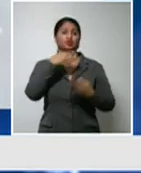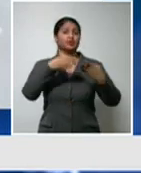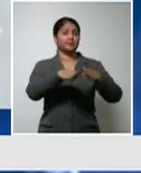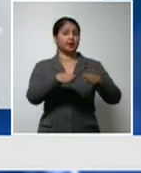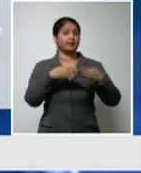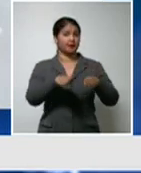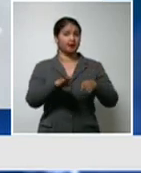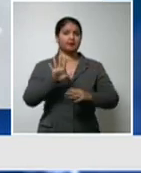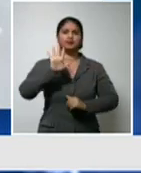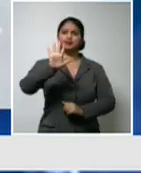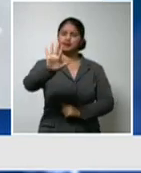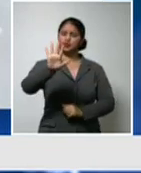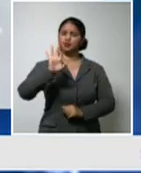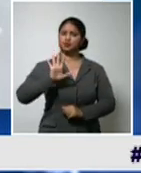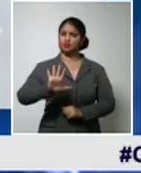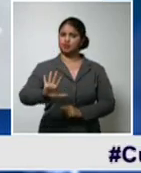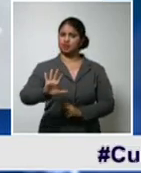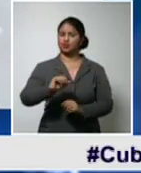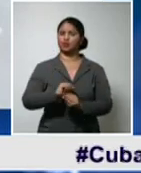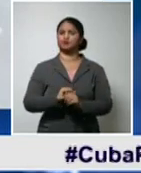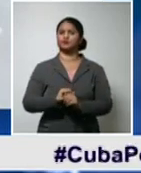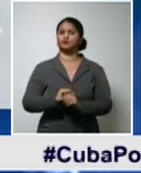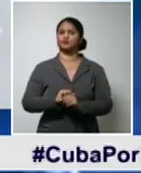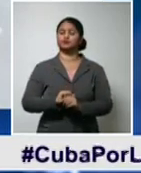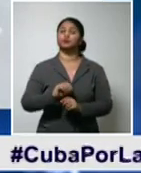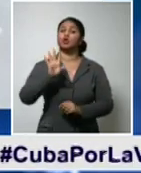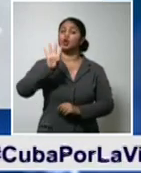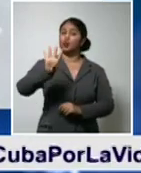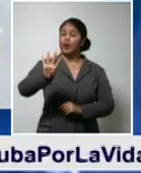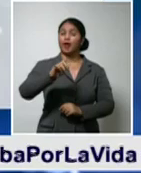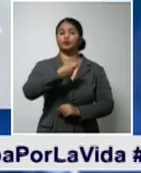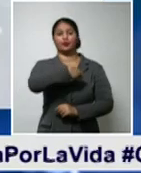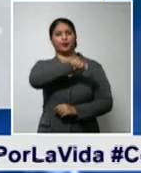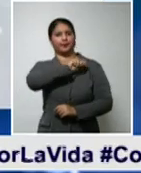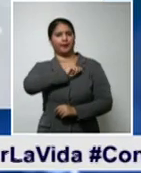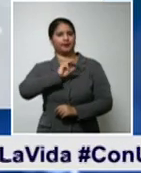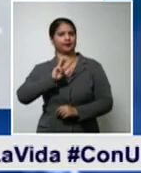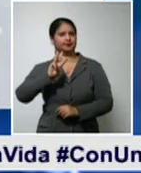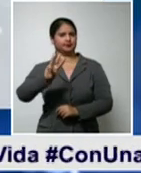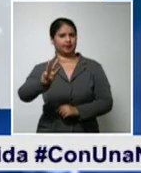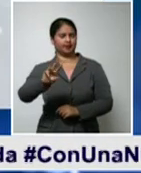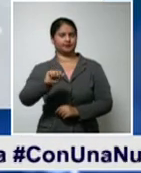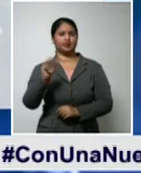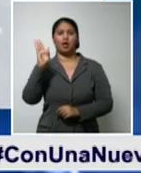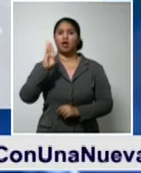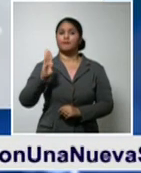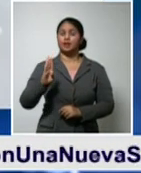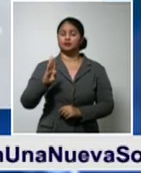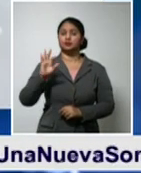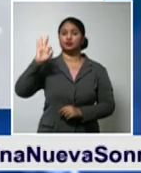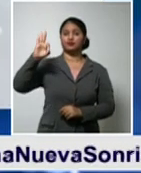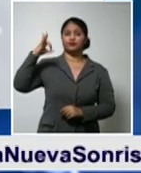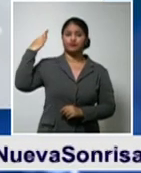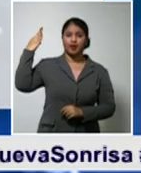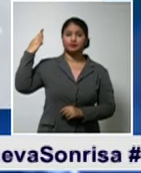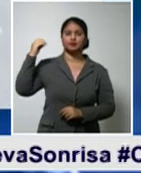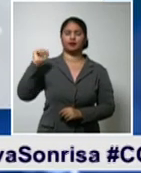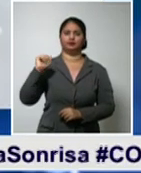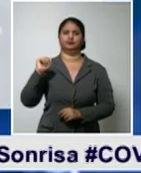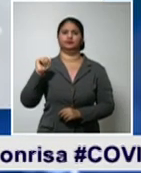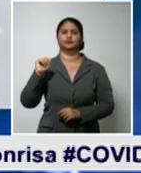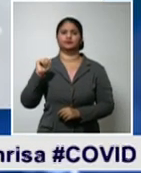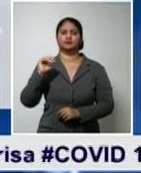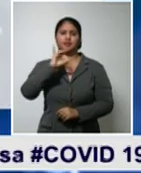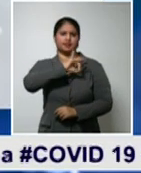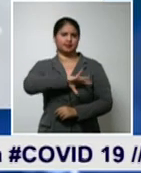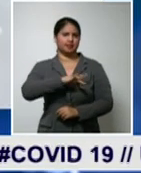uno, de Jamaica 4, de España 3, y de Brasil, Francia y Chile, 1